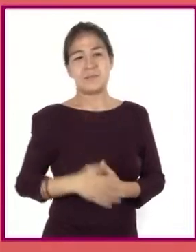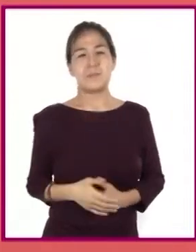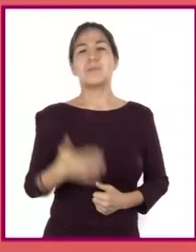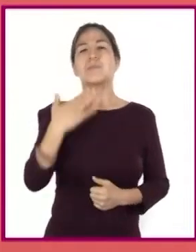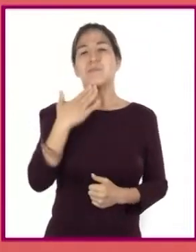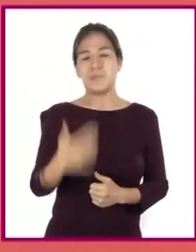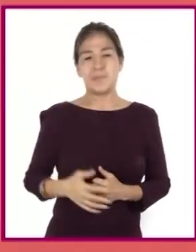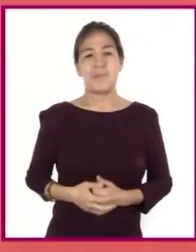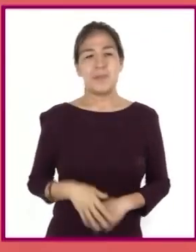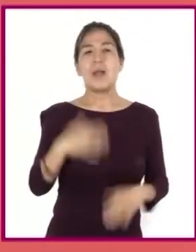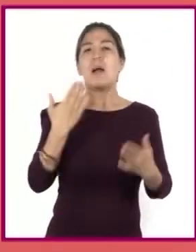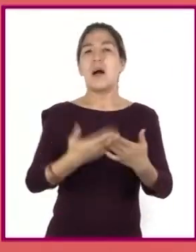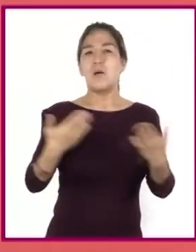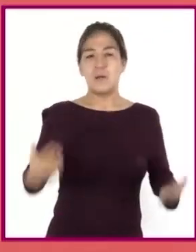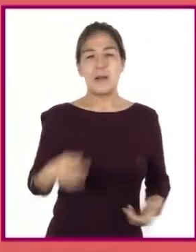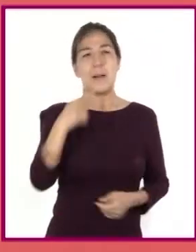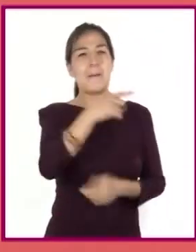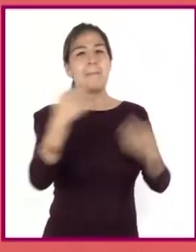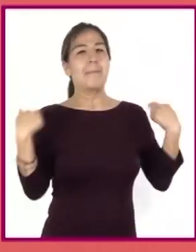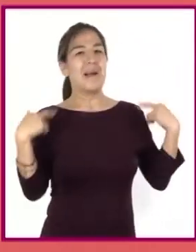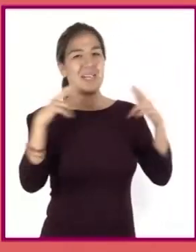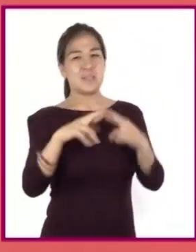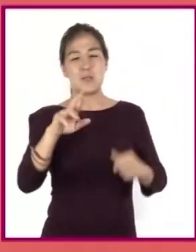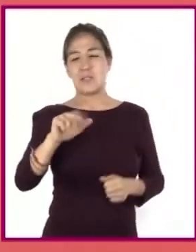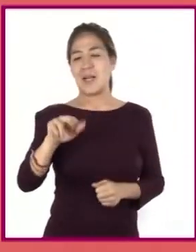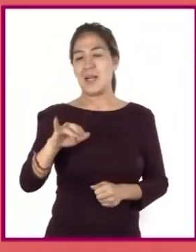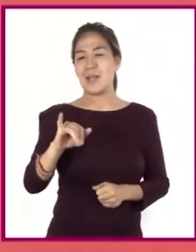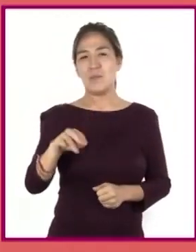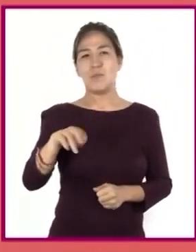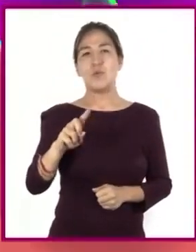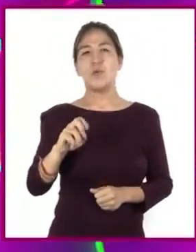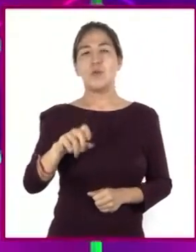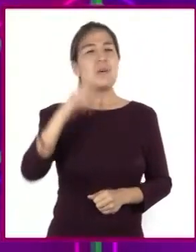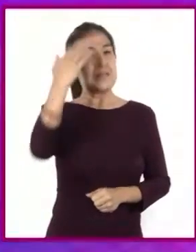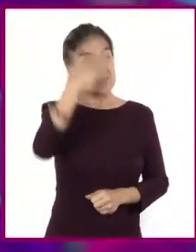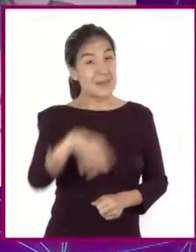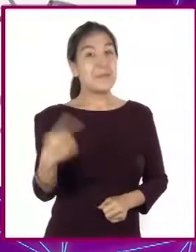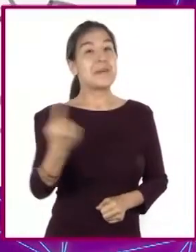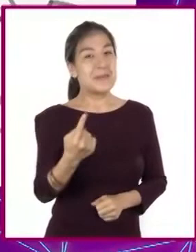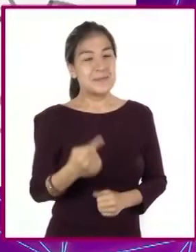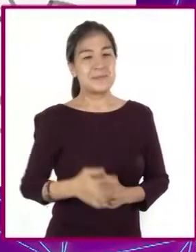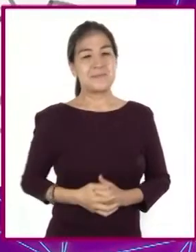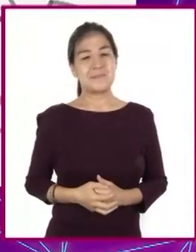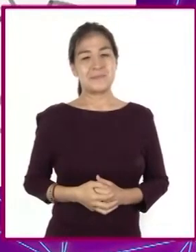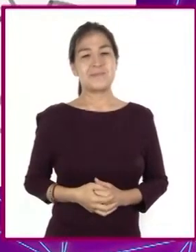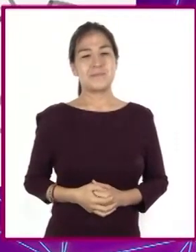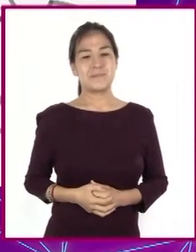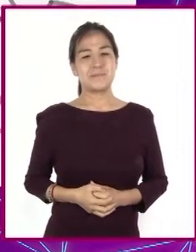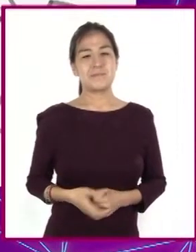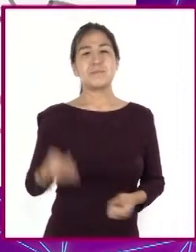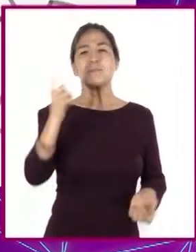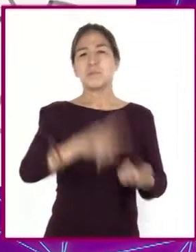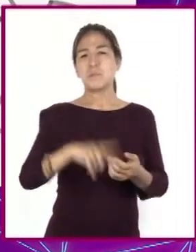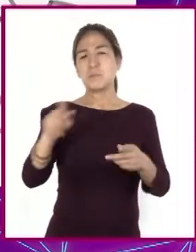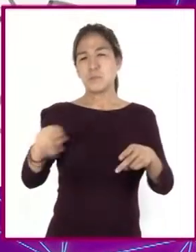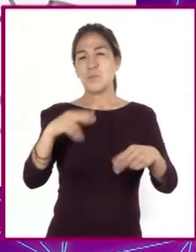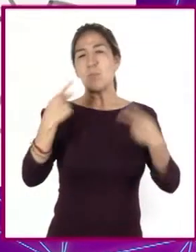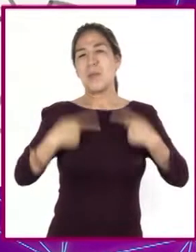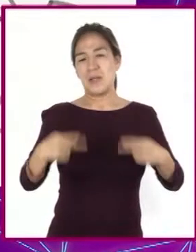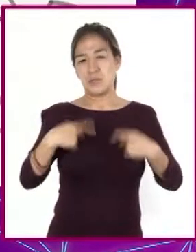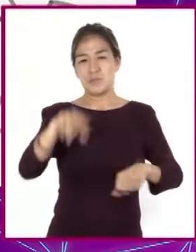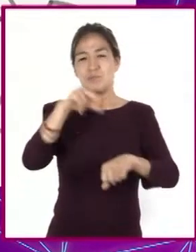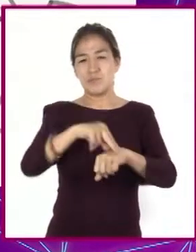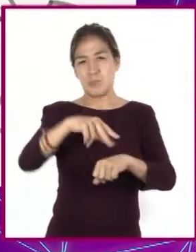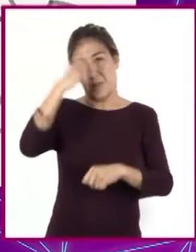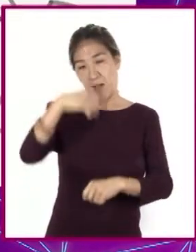bien. Ahora vamos con el maestro Raimundo para la sección de ¿Sabían qué? ¿Sabías que un nutriólogo es el profesional de la